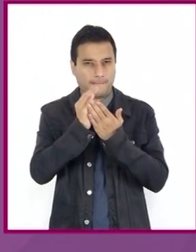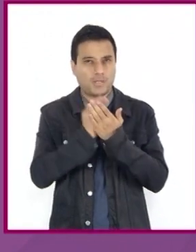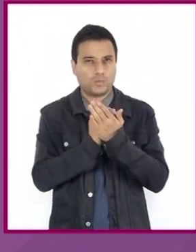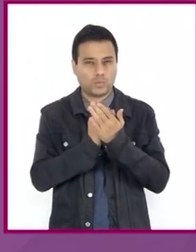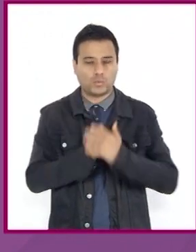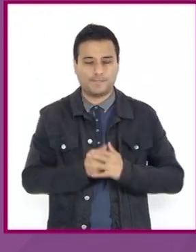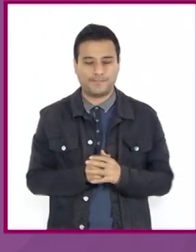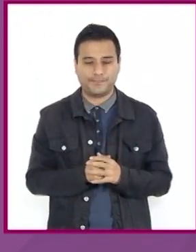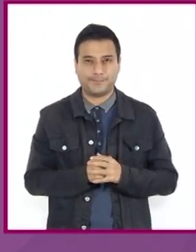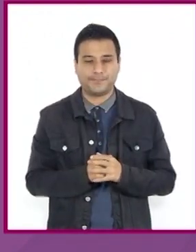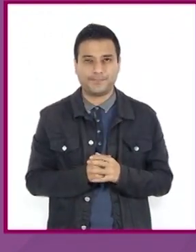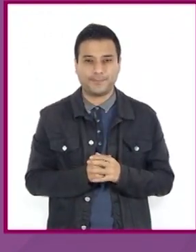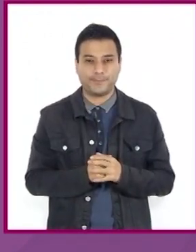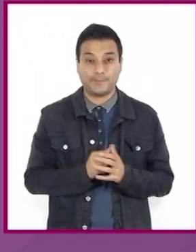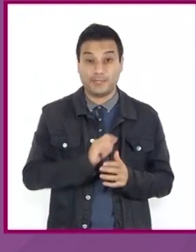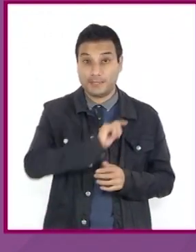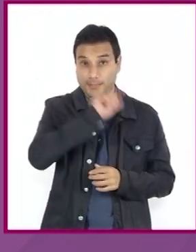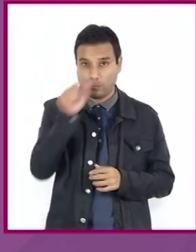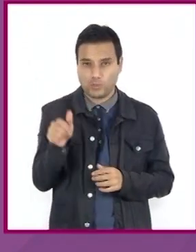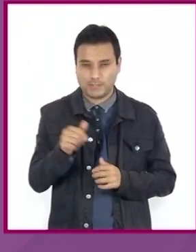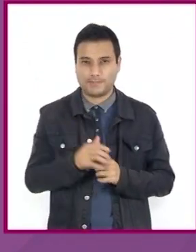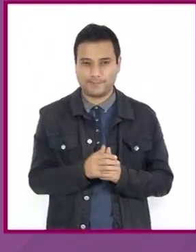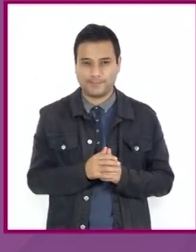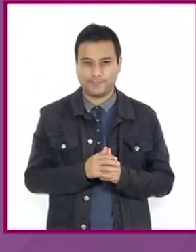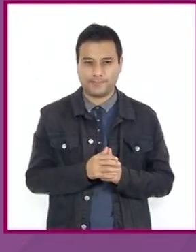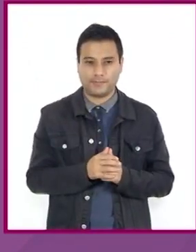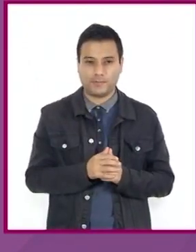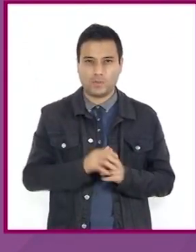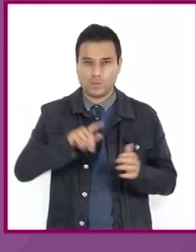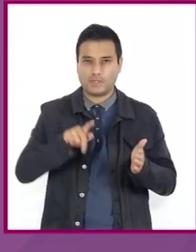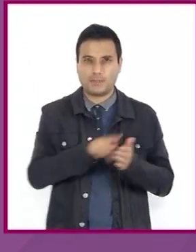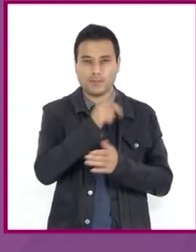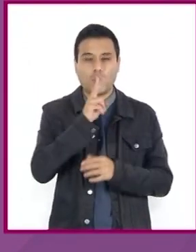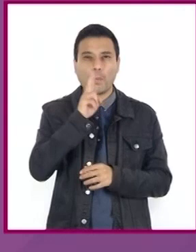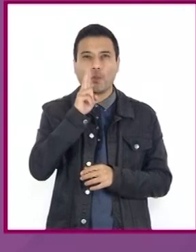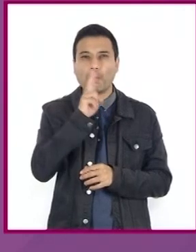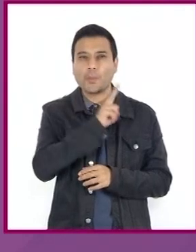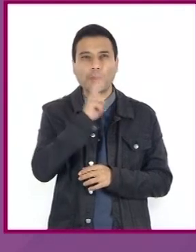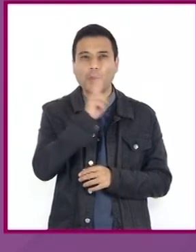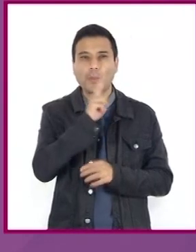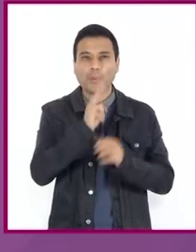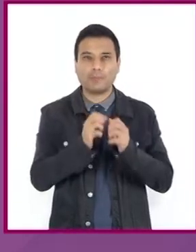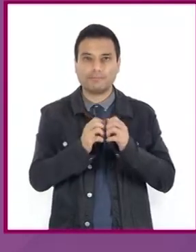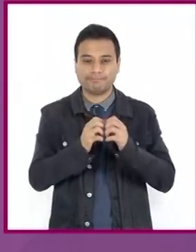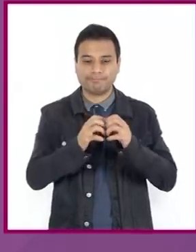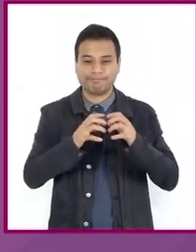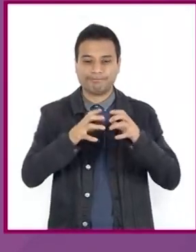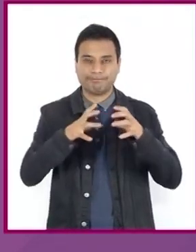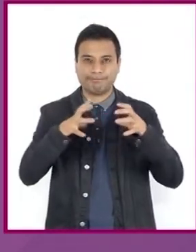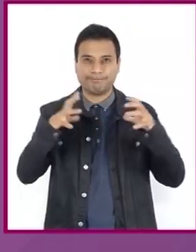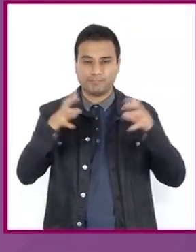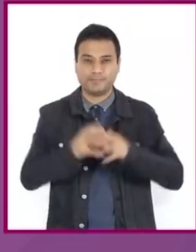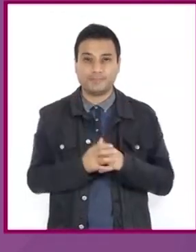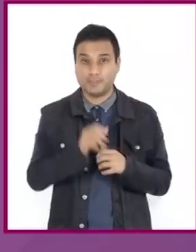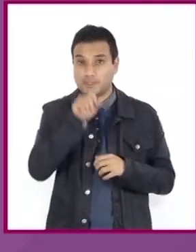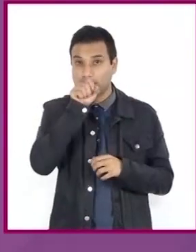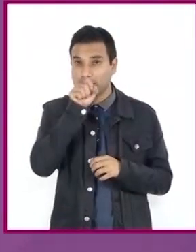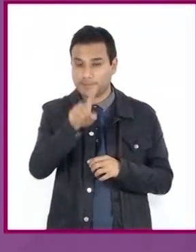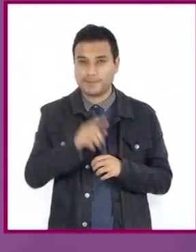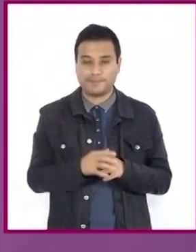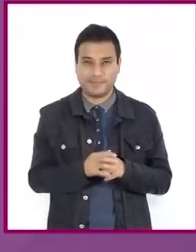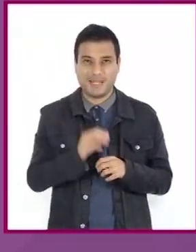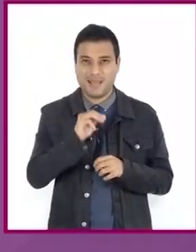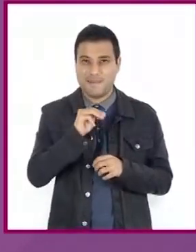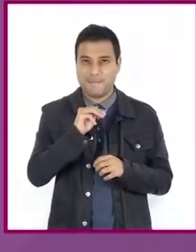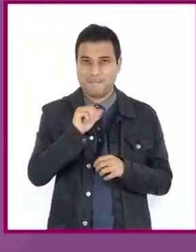mercurio. A su vez, detectó un aumento en el volumen del aire. Además, la suma de las masas de las sustancias